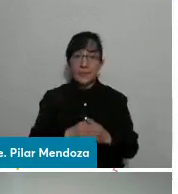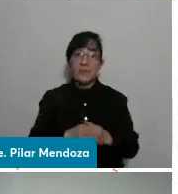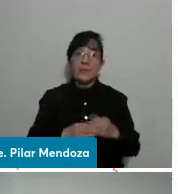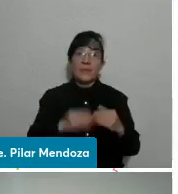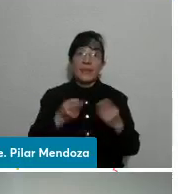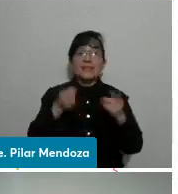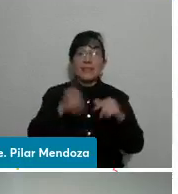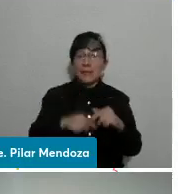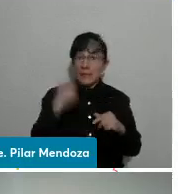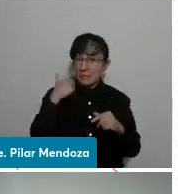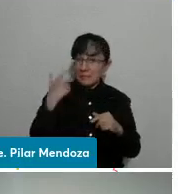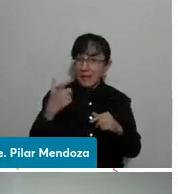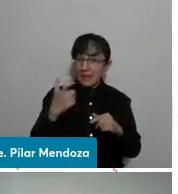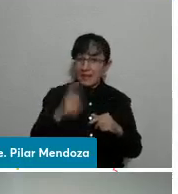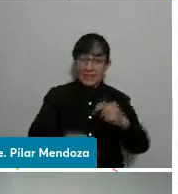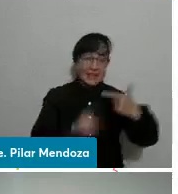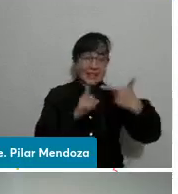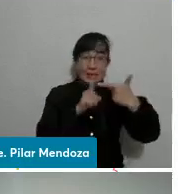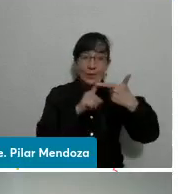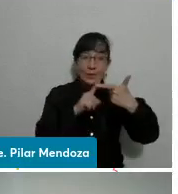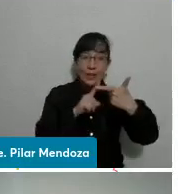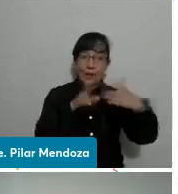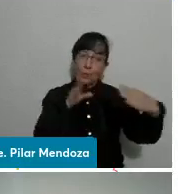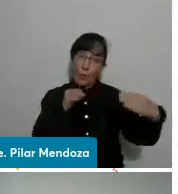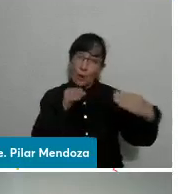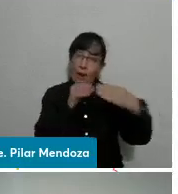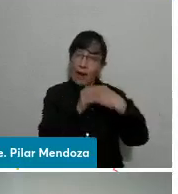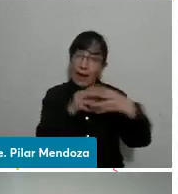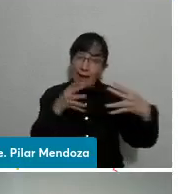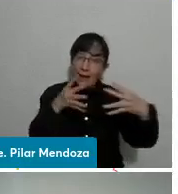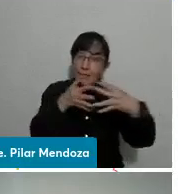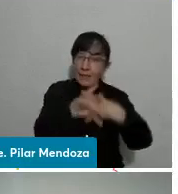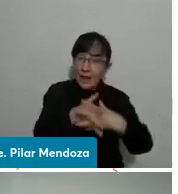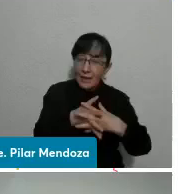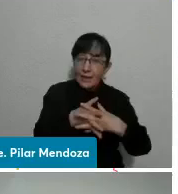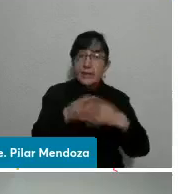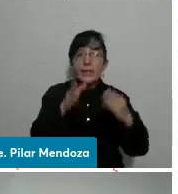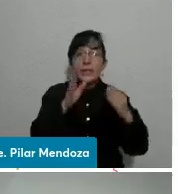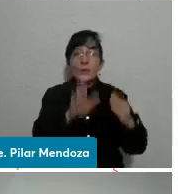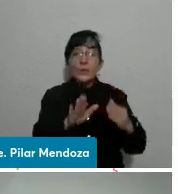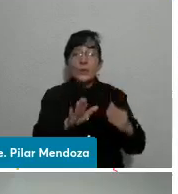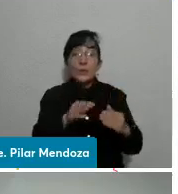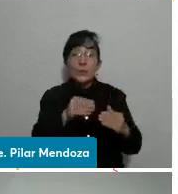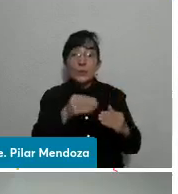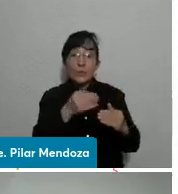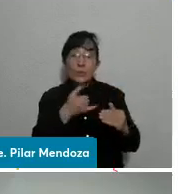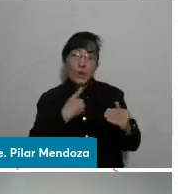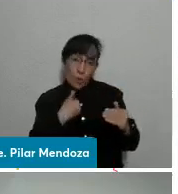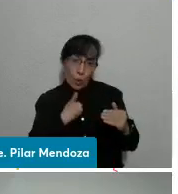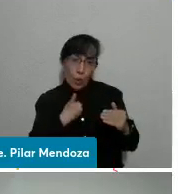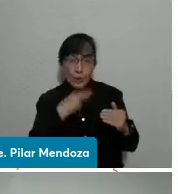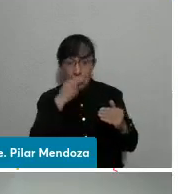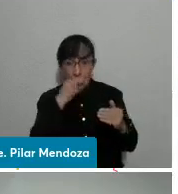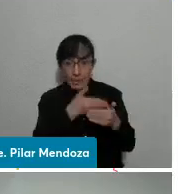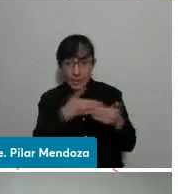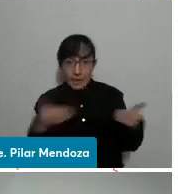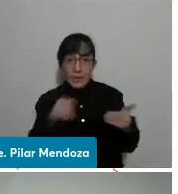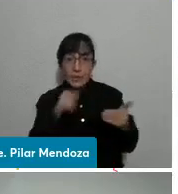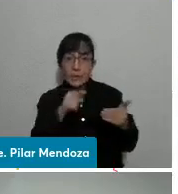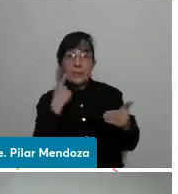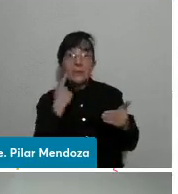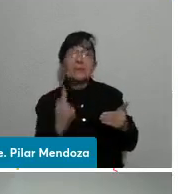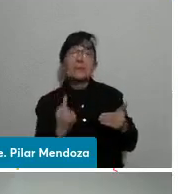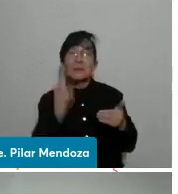ahí, tiene que ver con que los chicos, pues, digamos, muchos de estos chicos, era primera vez